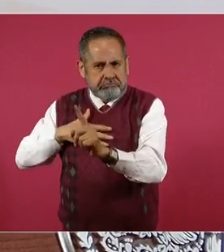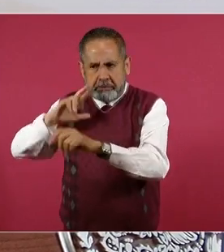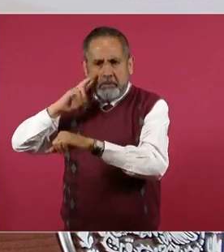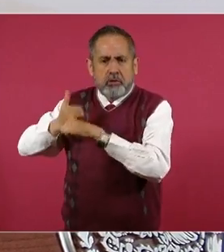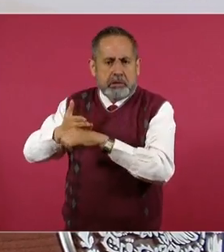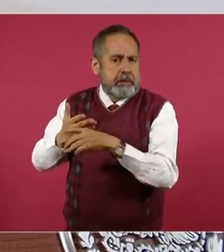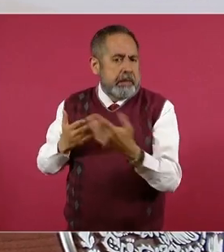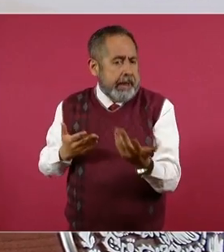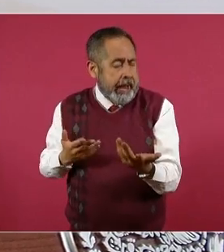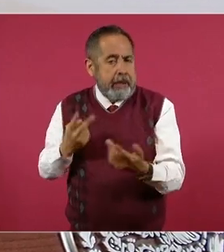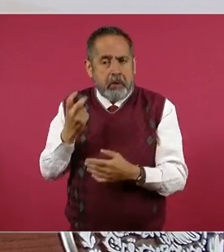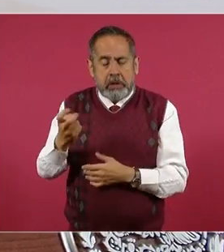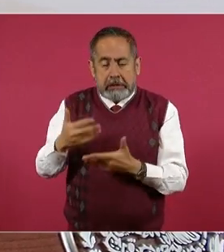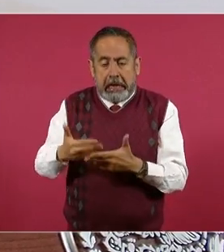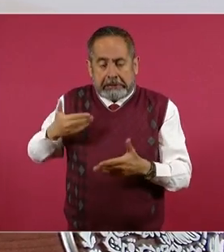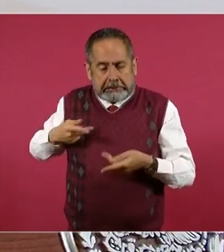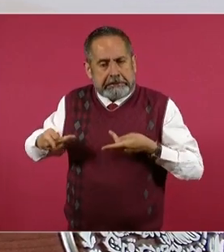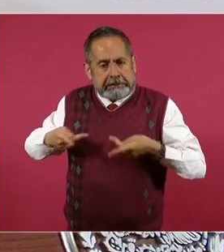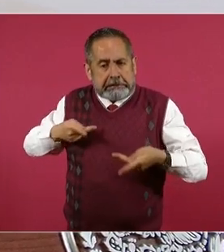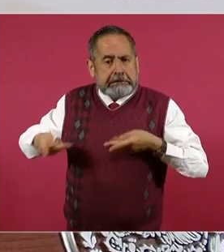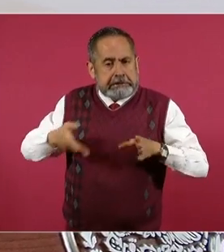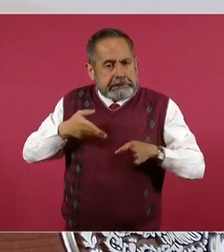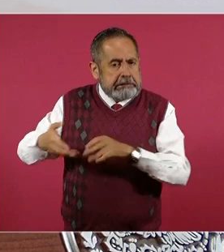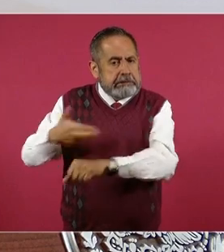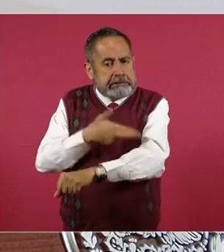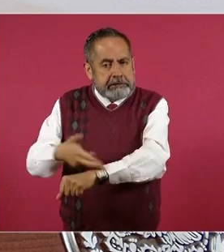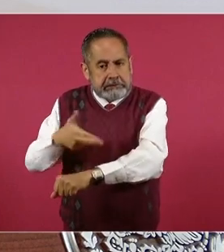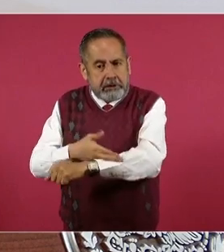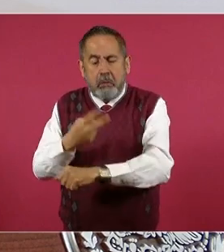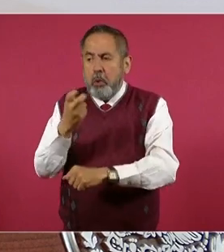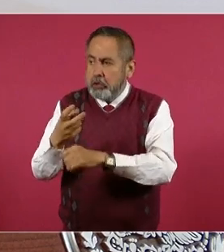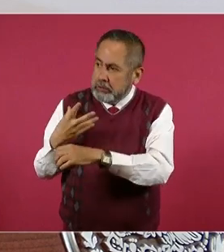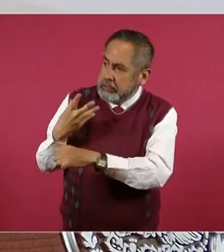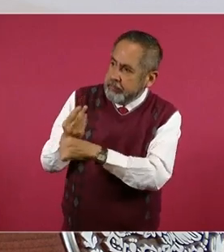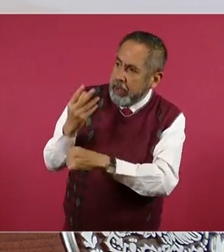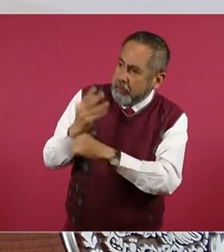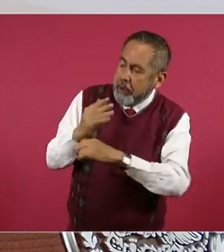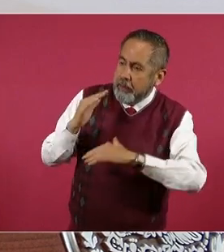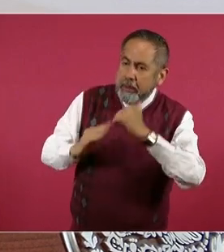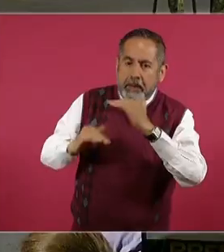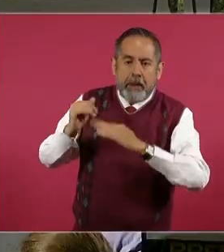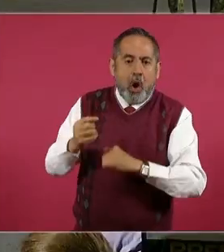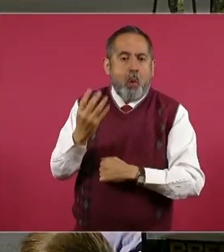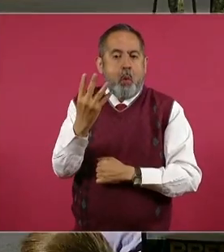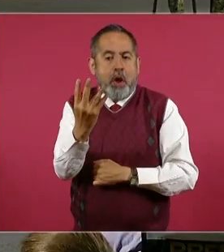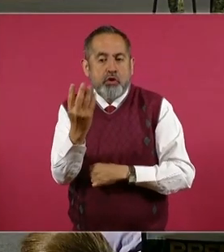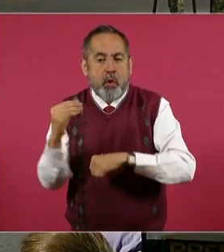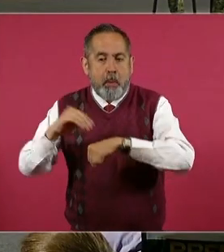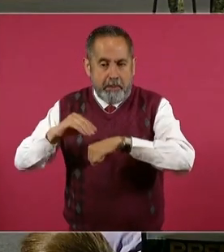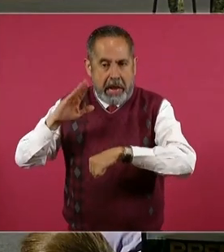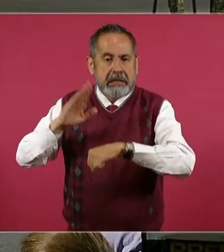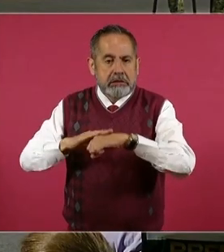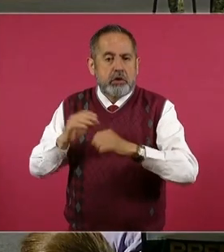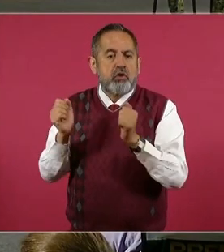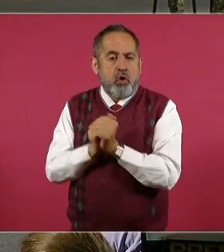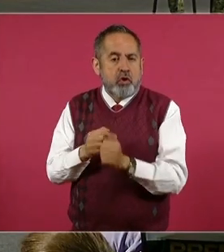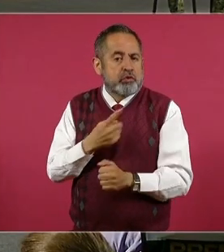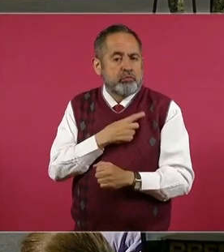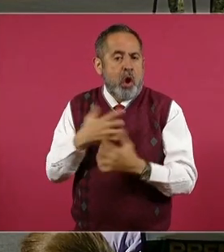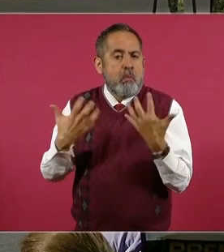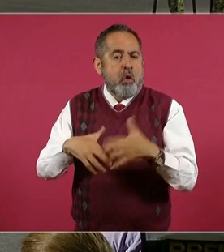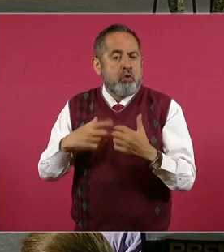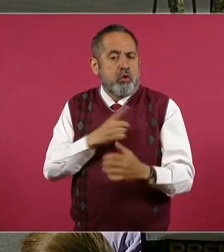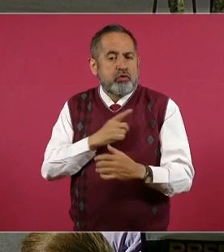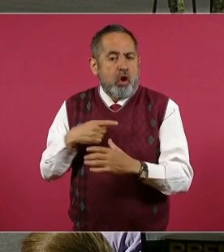que tomar acciones, lo cual por medio de la construcción naval de 4 dragas autopropulsadas,